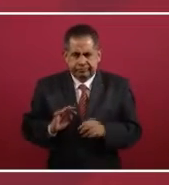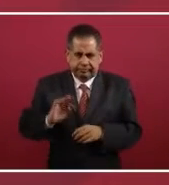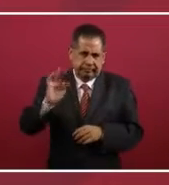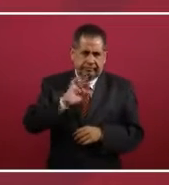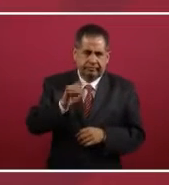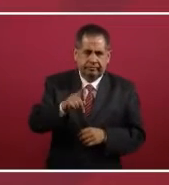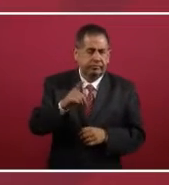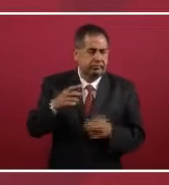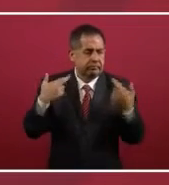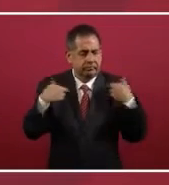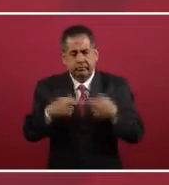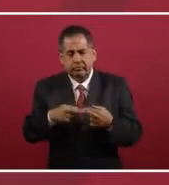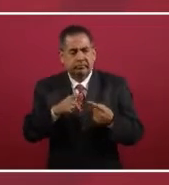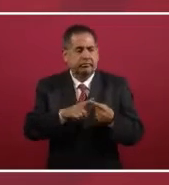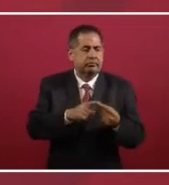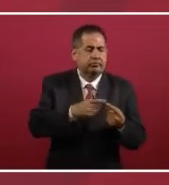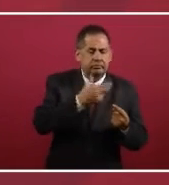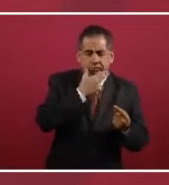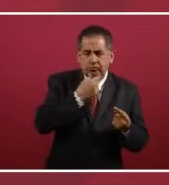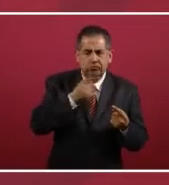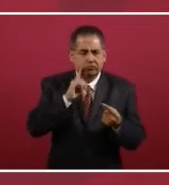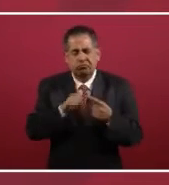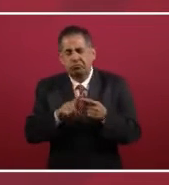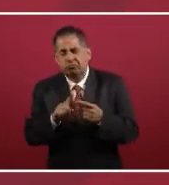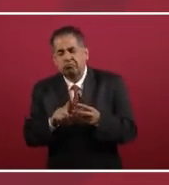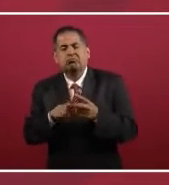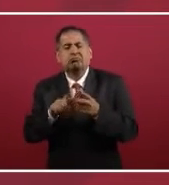una maestra, un maestro, dos,